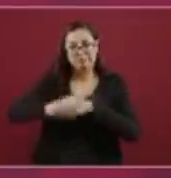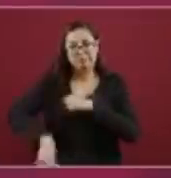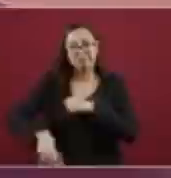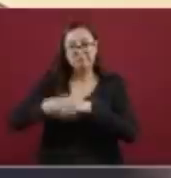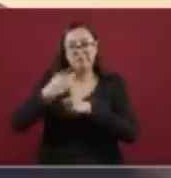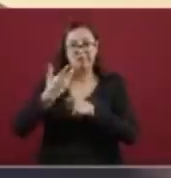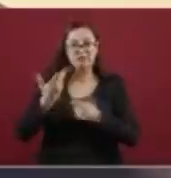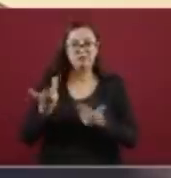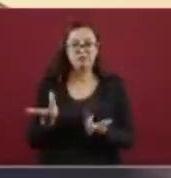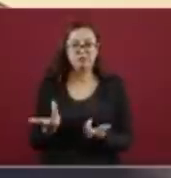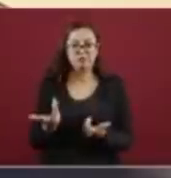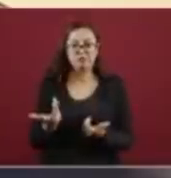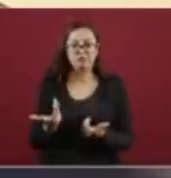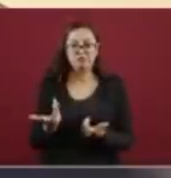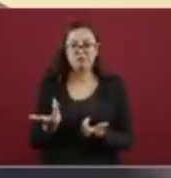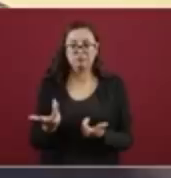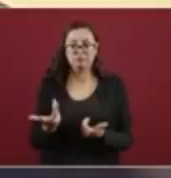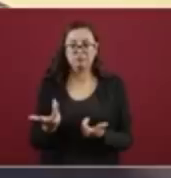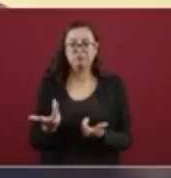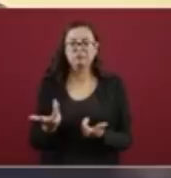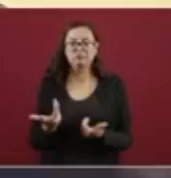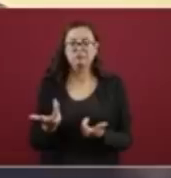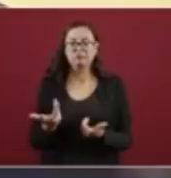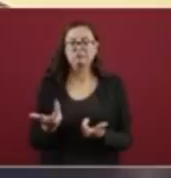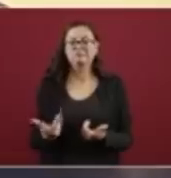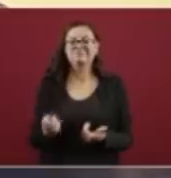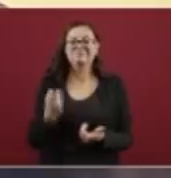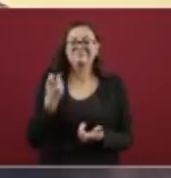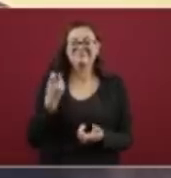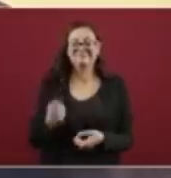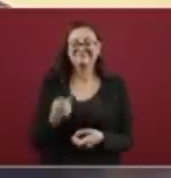de los jóvenes. Entonces, ese es un tema